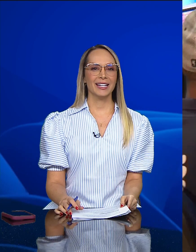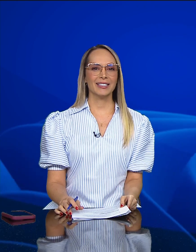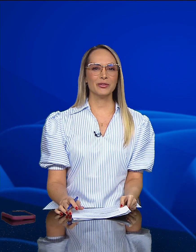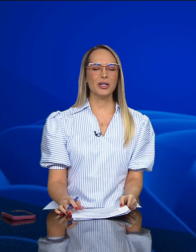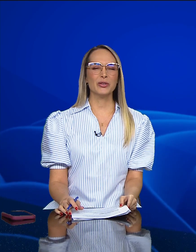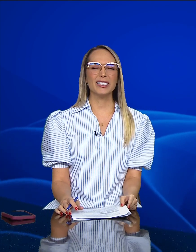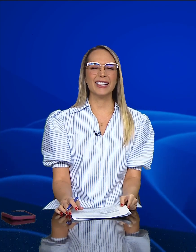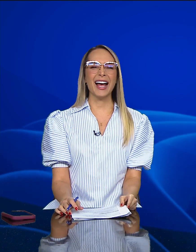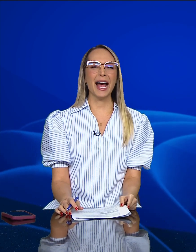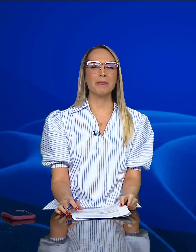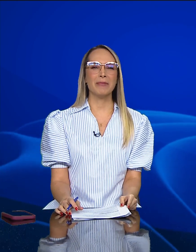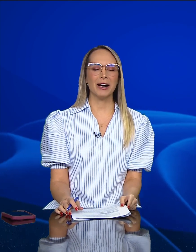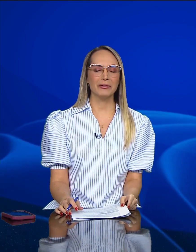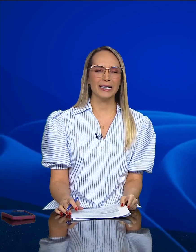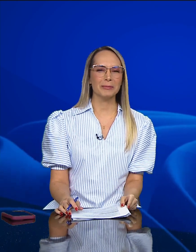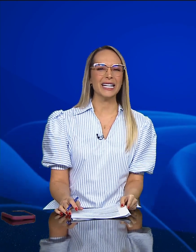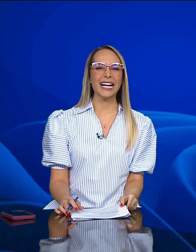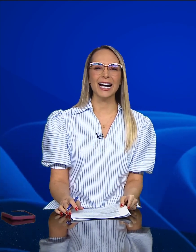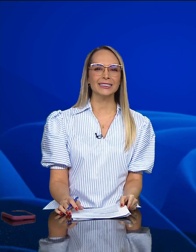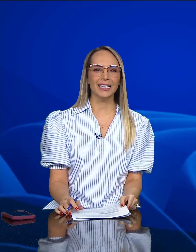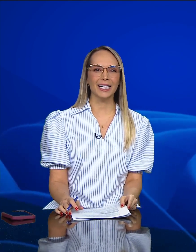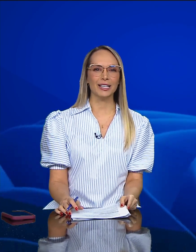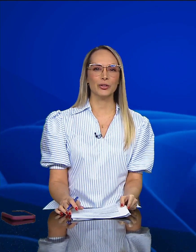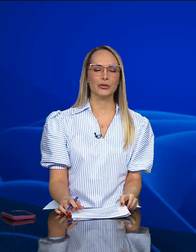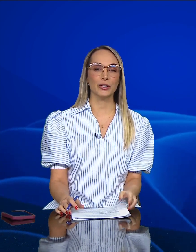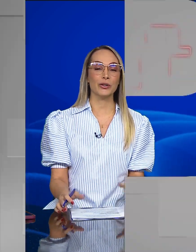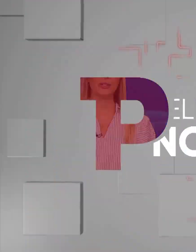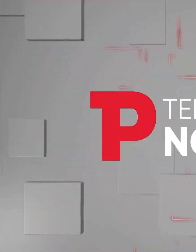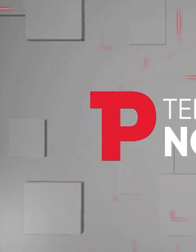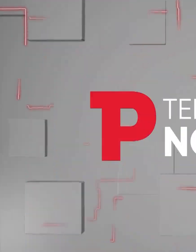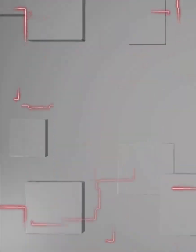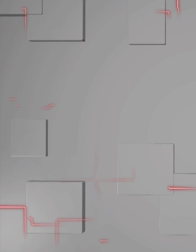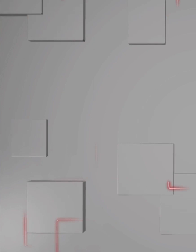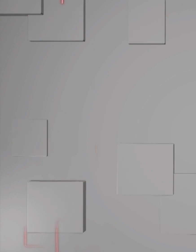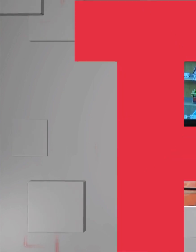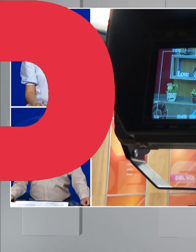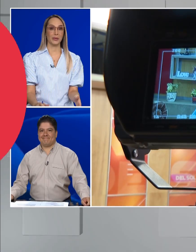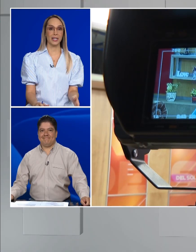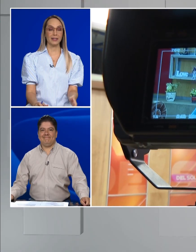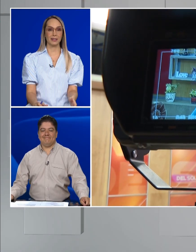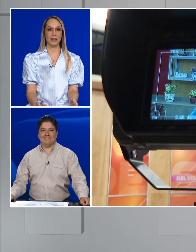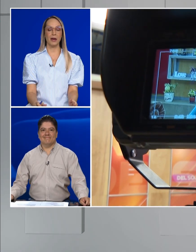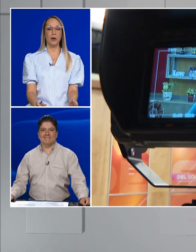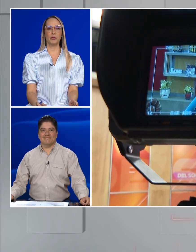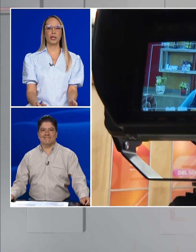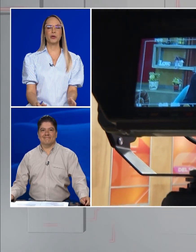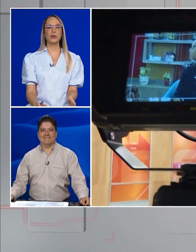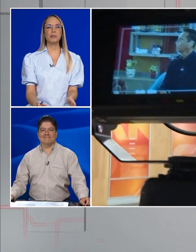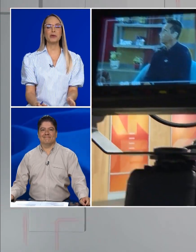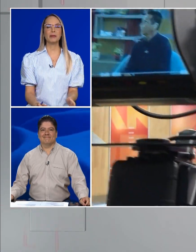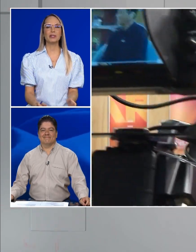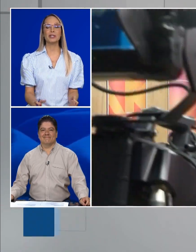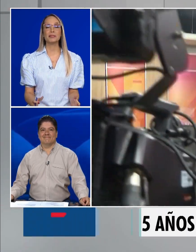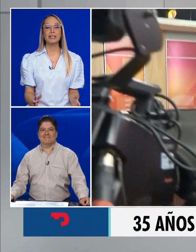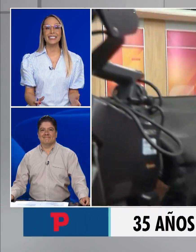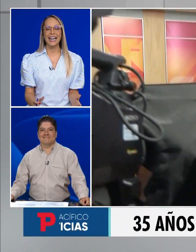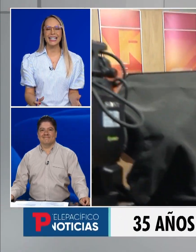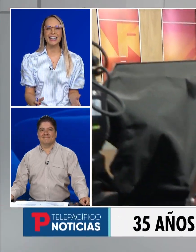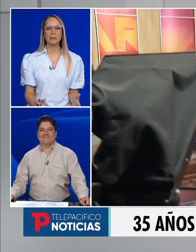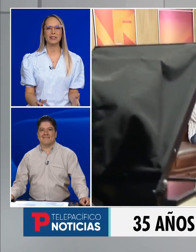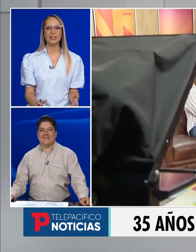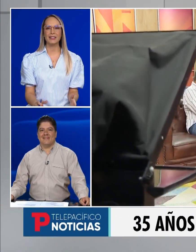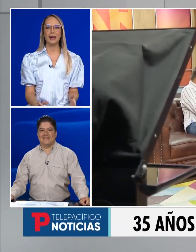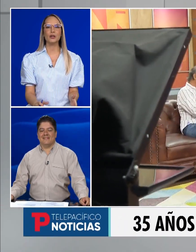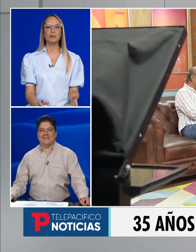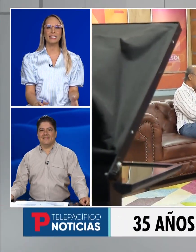Y esta es una noticia amable que me encanta darle a conocer o recordárselo a nuestros televidentes porque con una programación especial